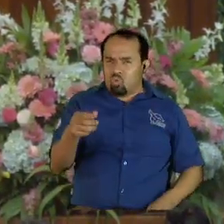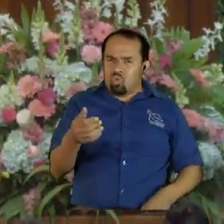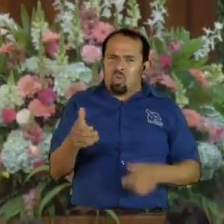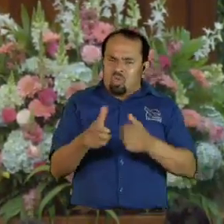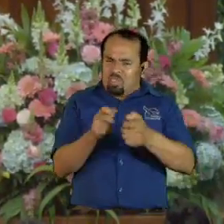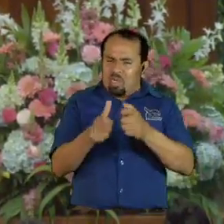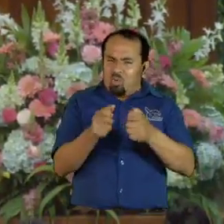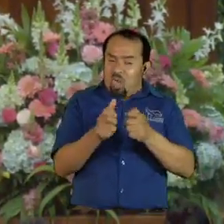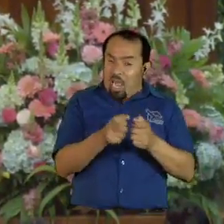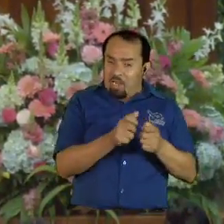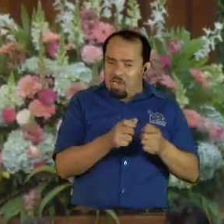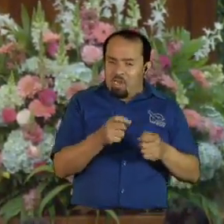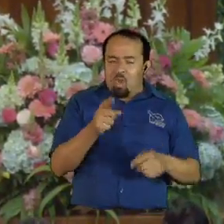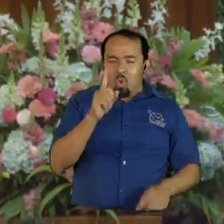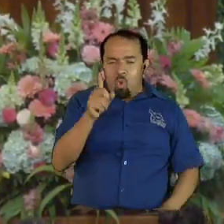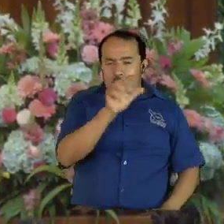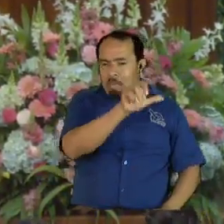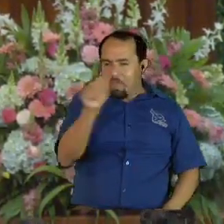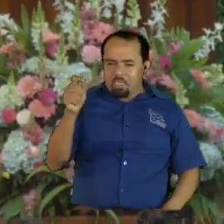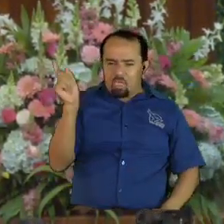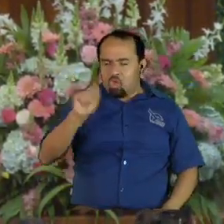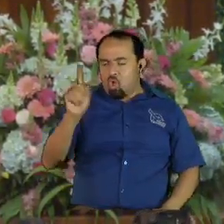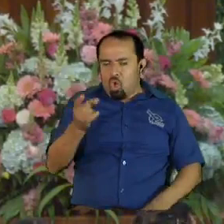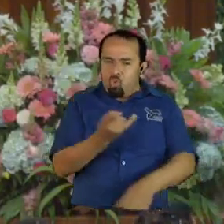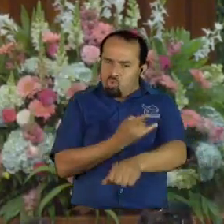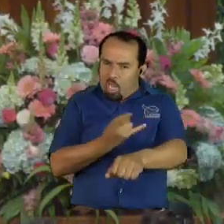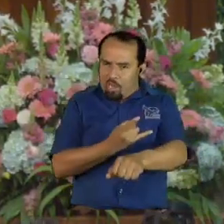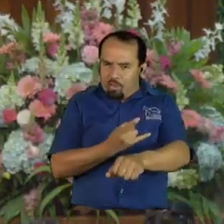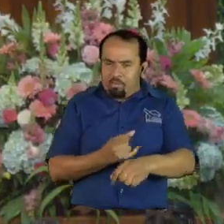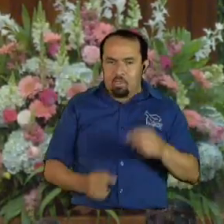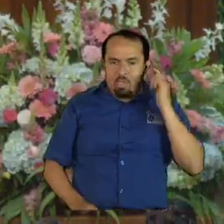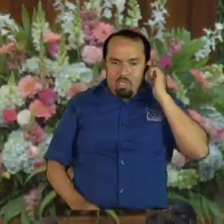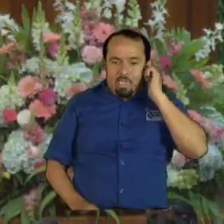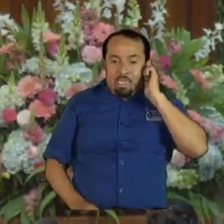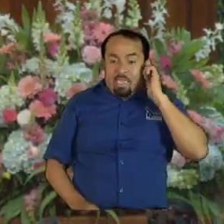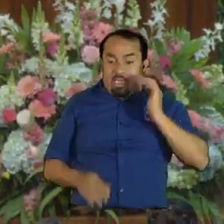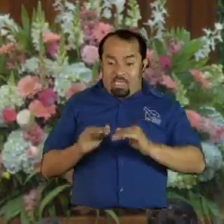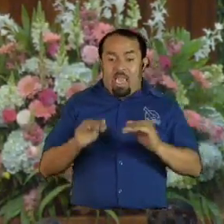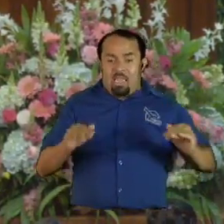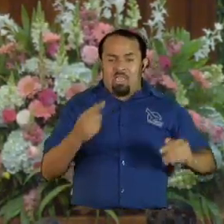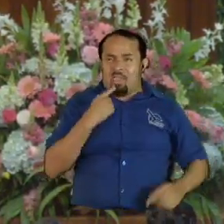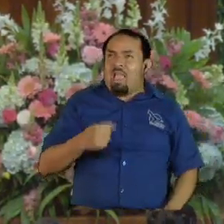¡No! Se oye un grito en toda la cuadra. ¡No!